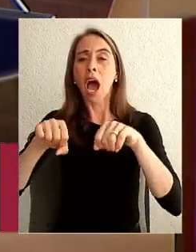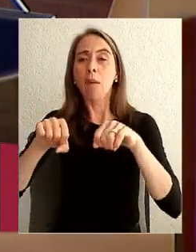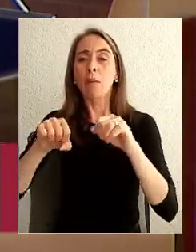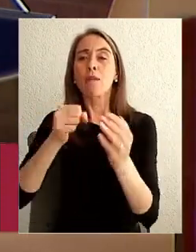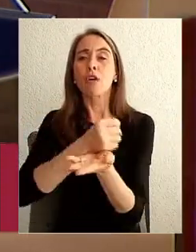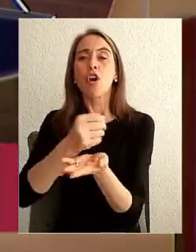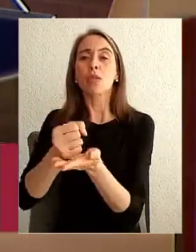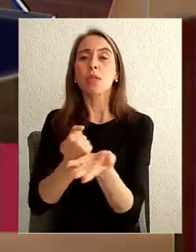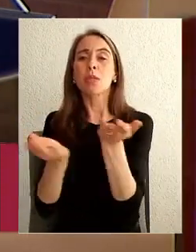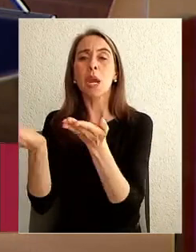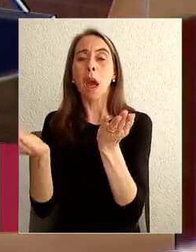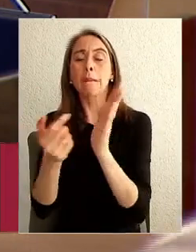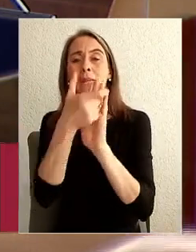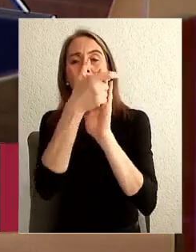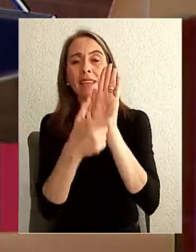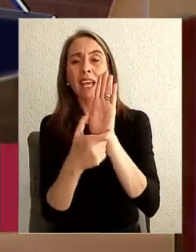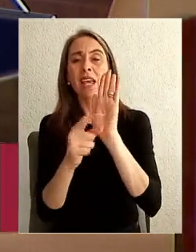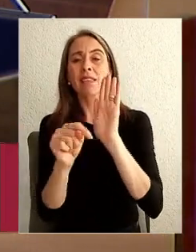del Tesoro Público,